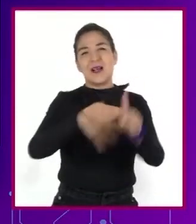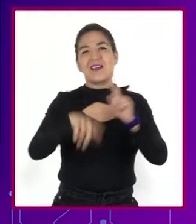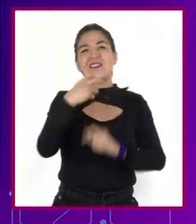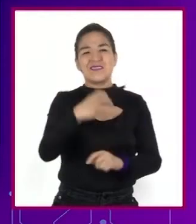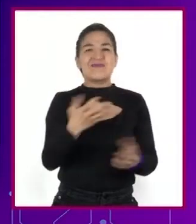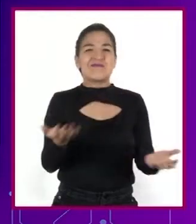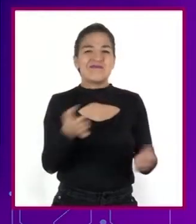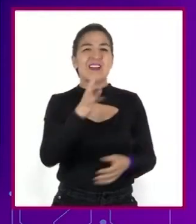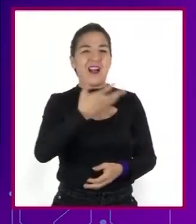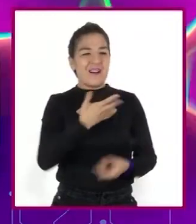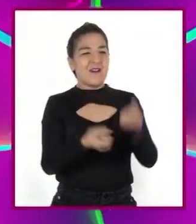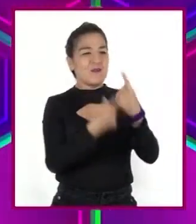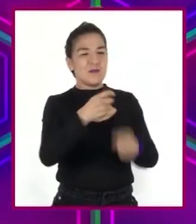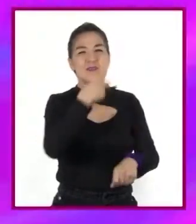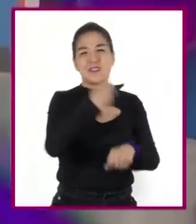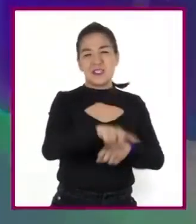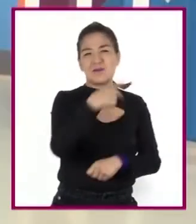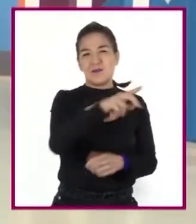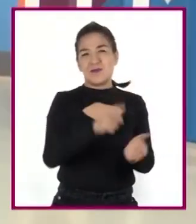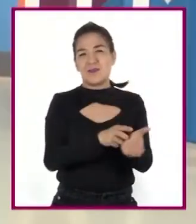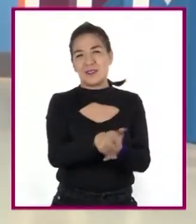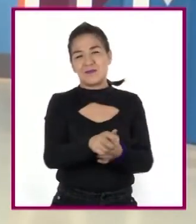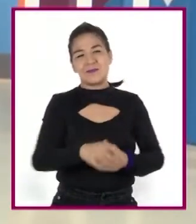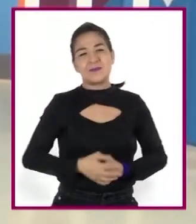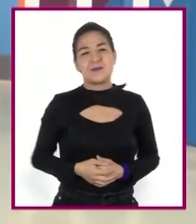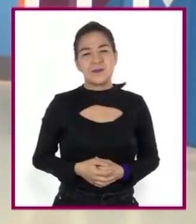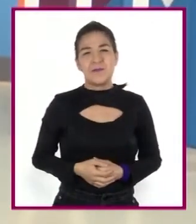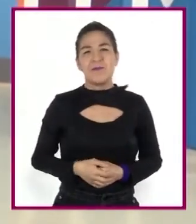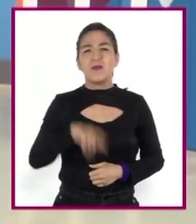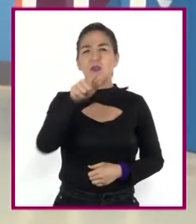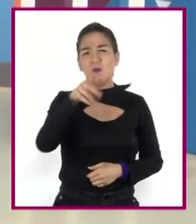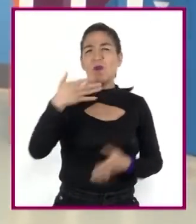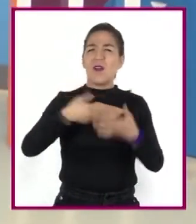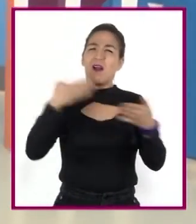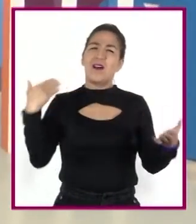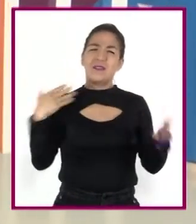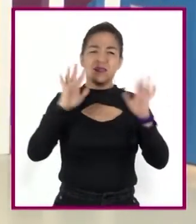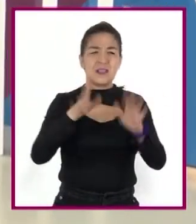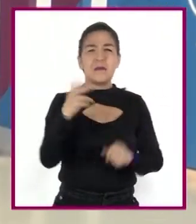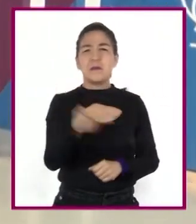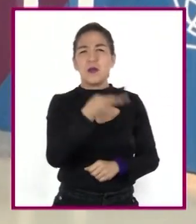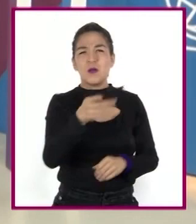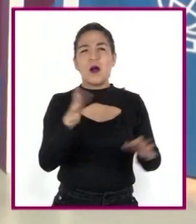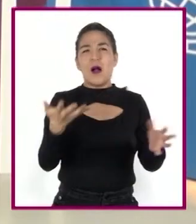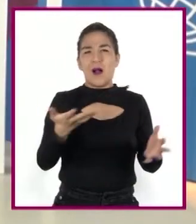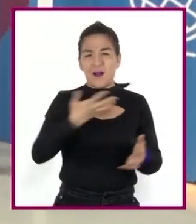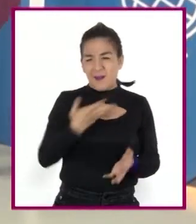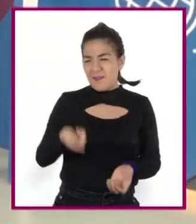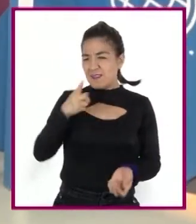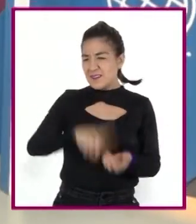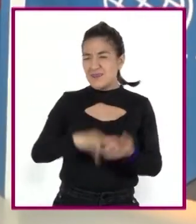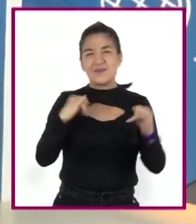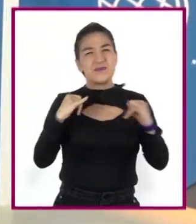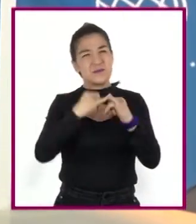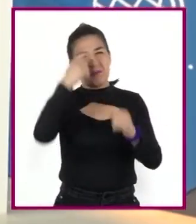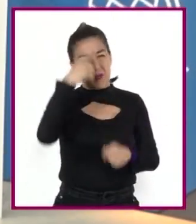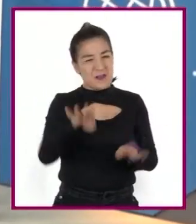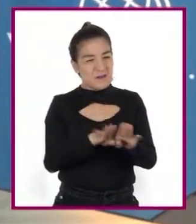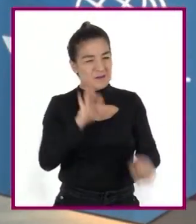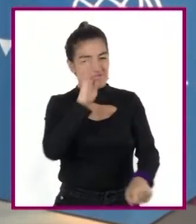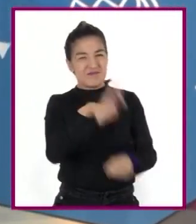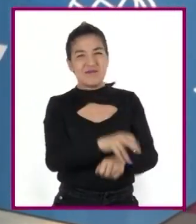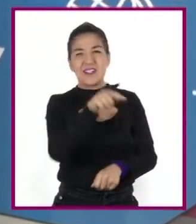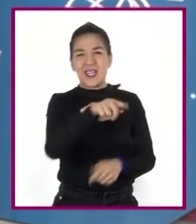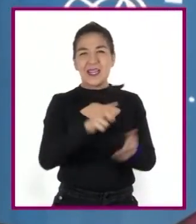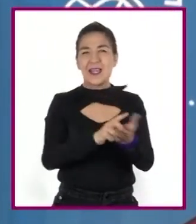visto vulnerados en sus derechos. ¿Se habían preguntado si existían instituciones que buscaban defender los